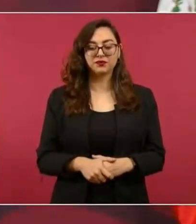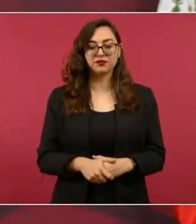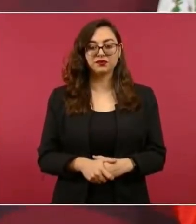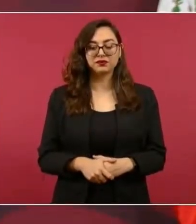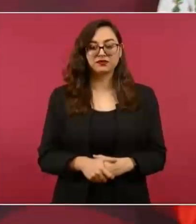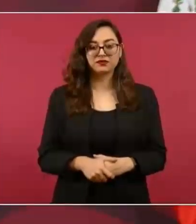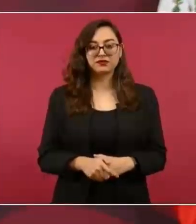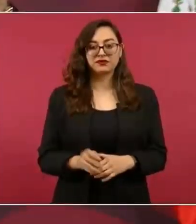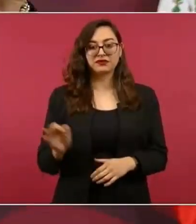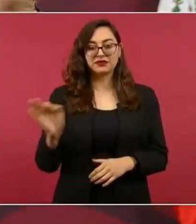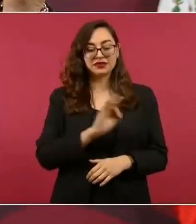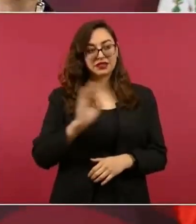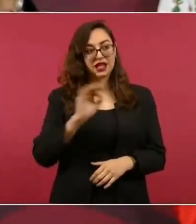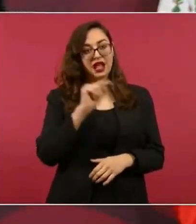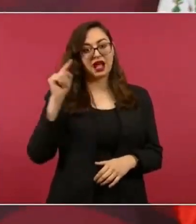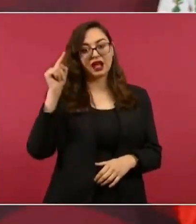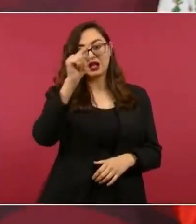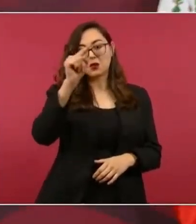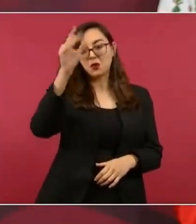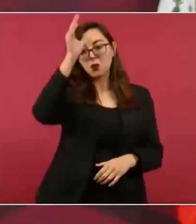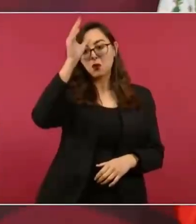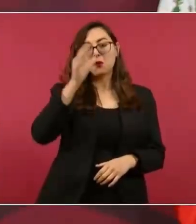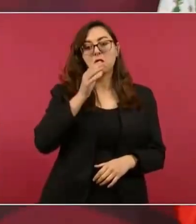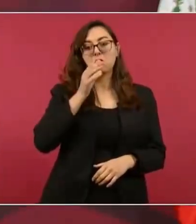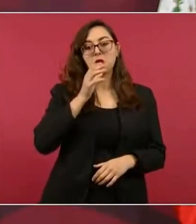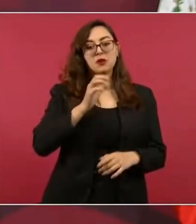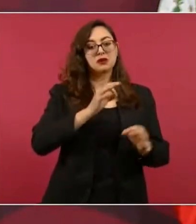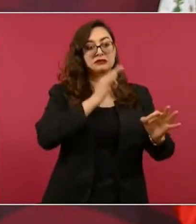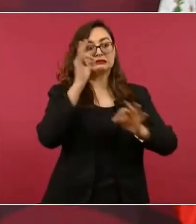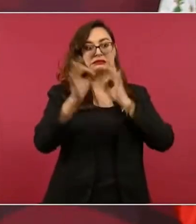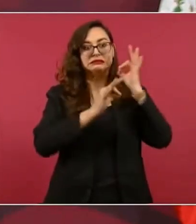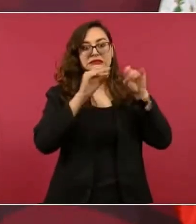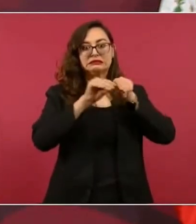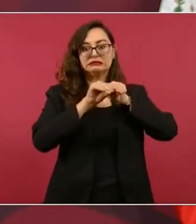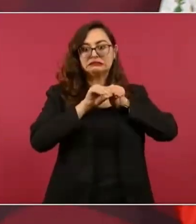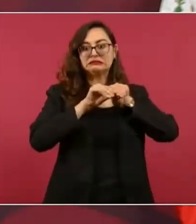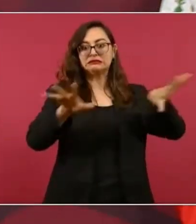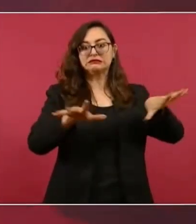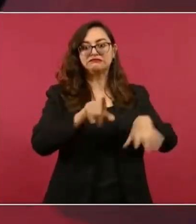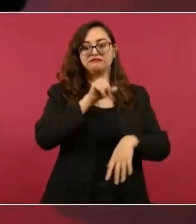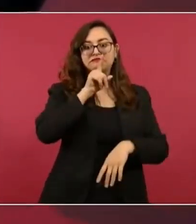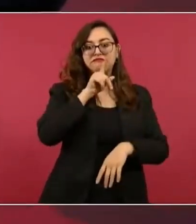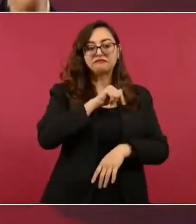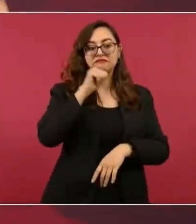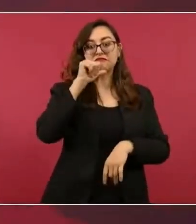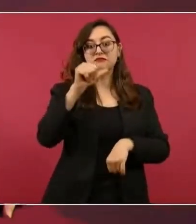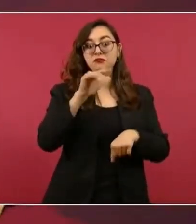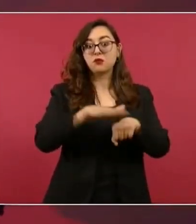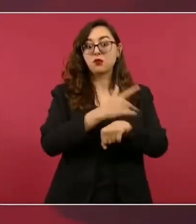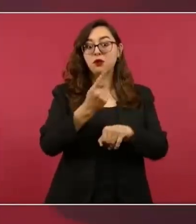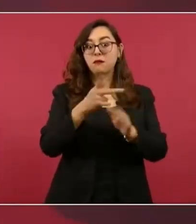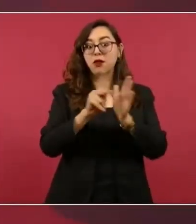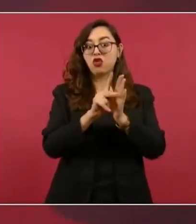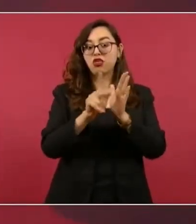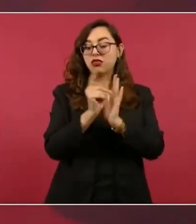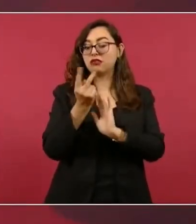no se enteraron porque en Coahuila tienen un control de los medios,